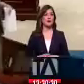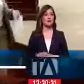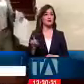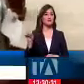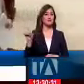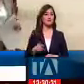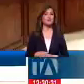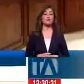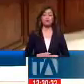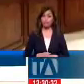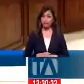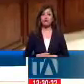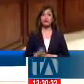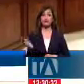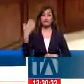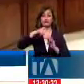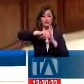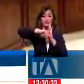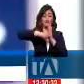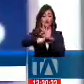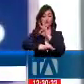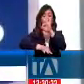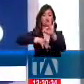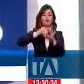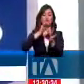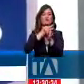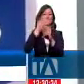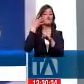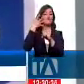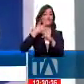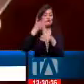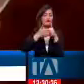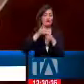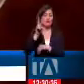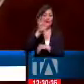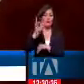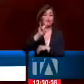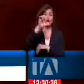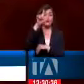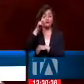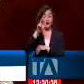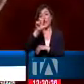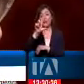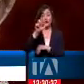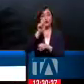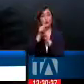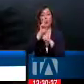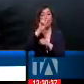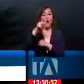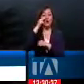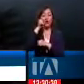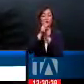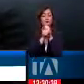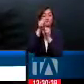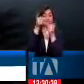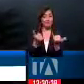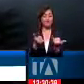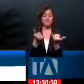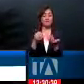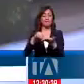Valentina Zárate, quien cumplió funciones en la Contraloría hasta el 25 de junio de este año, acudió a la Comisión de Fiscalización donde